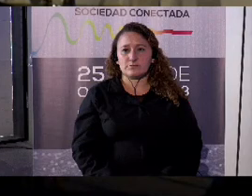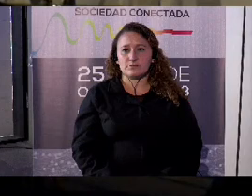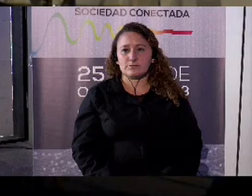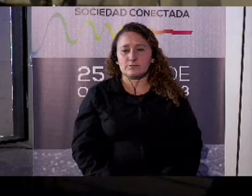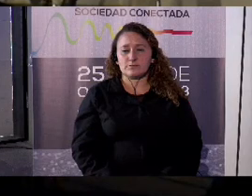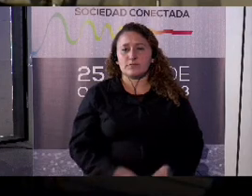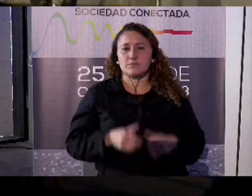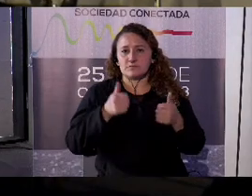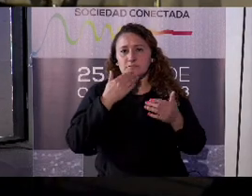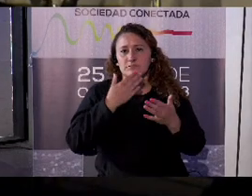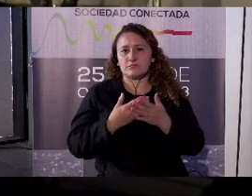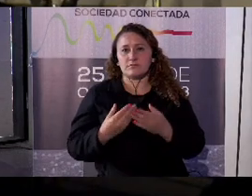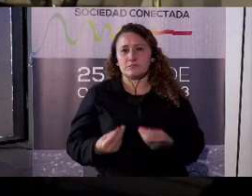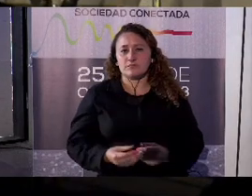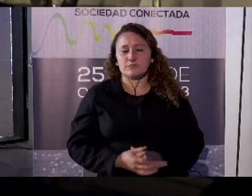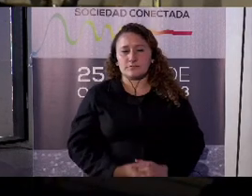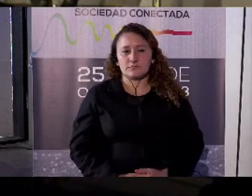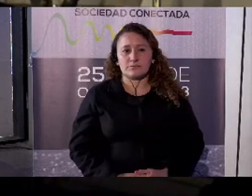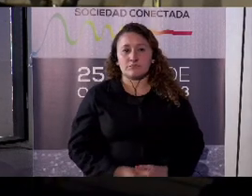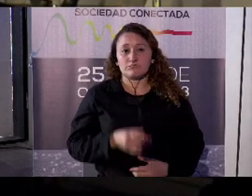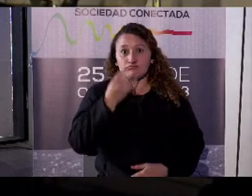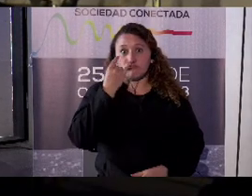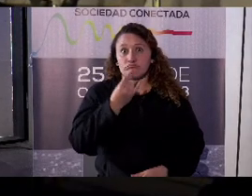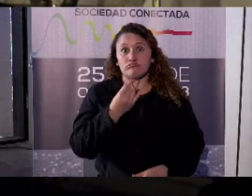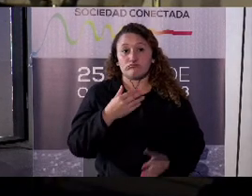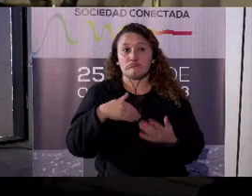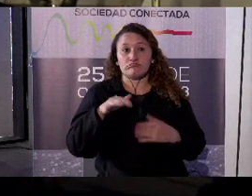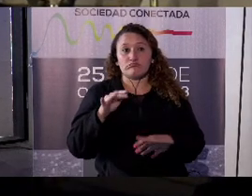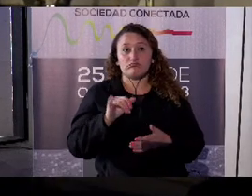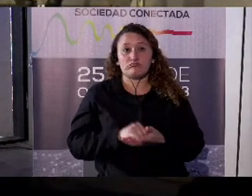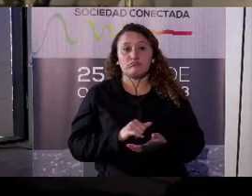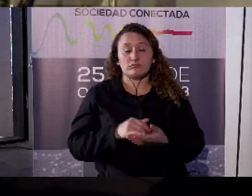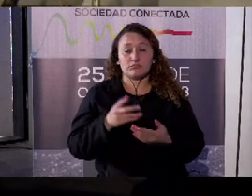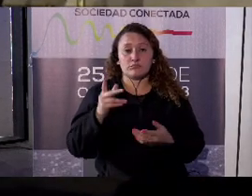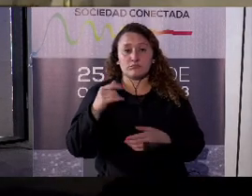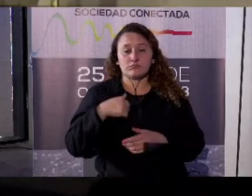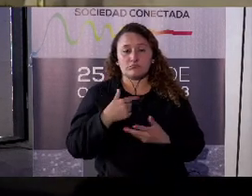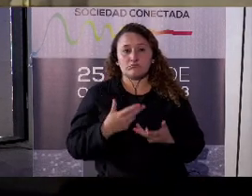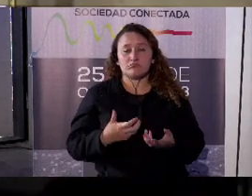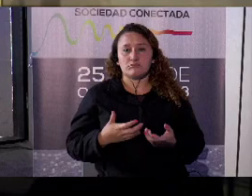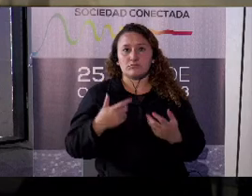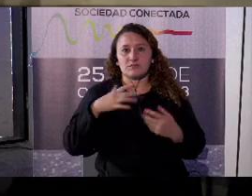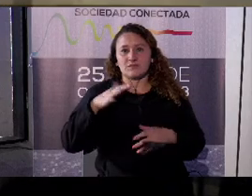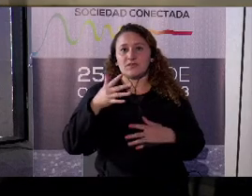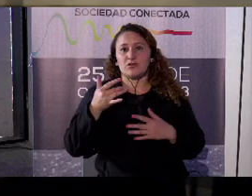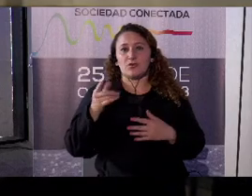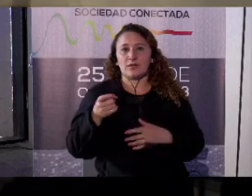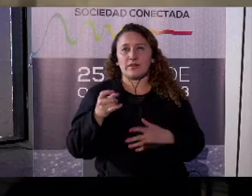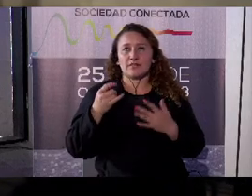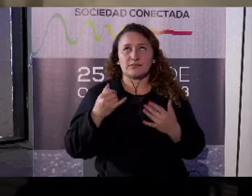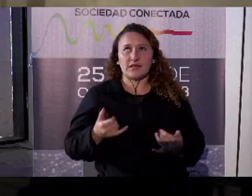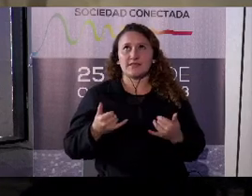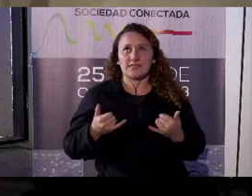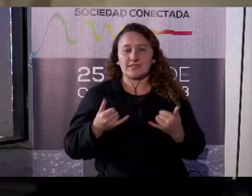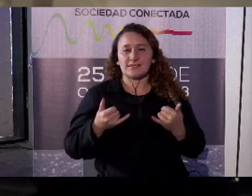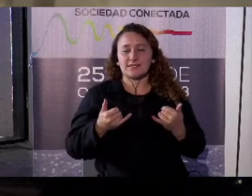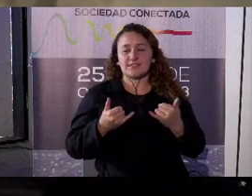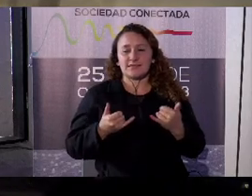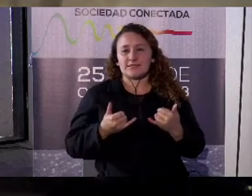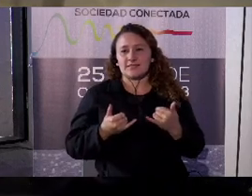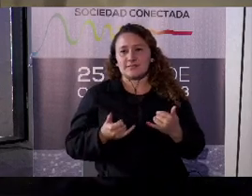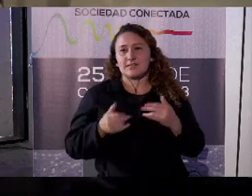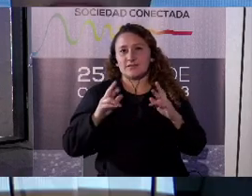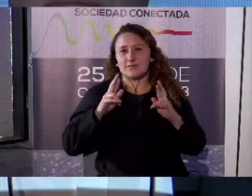muy bien Carlos Muchas gracias este muy interesante Esto me hace dar ganas de que 5g ya esté disponible ya esté funcionando en